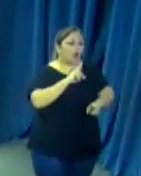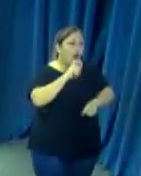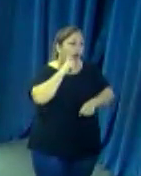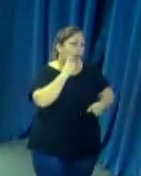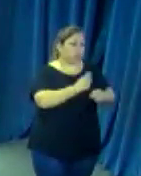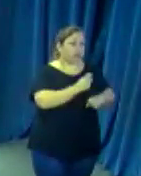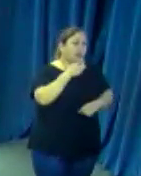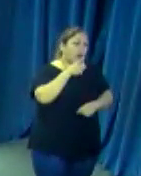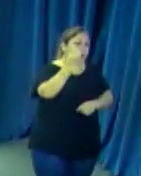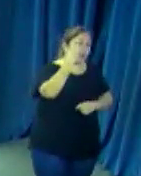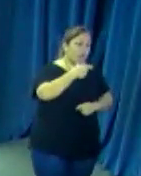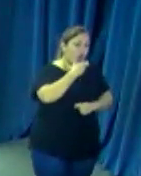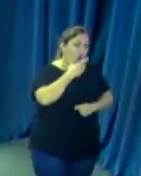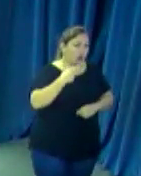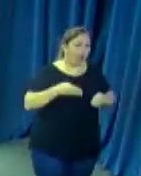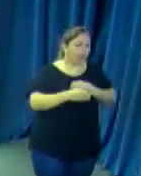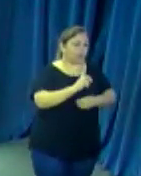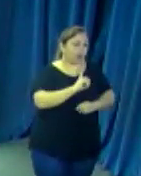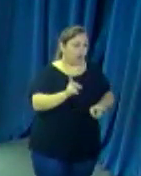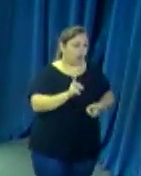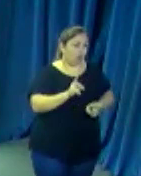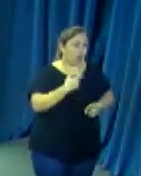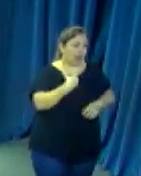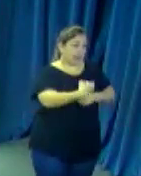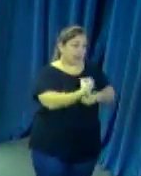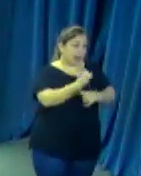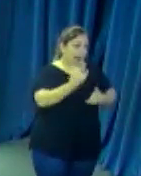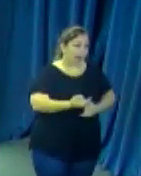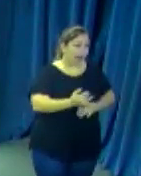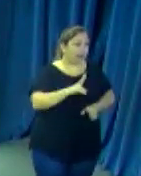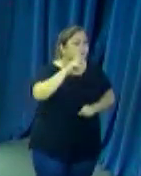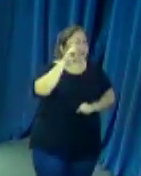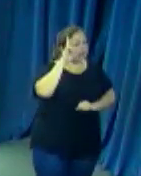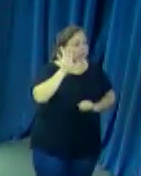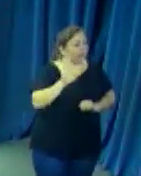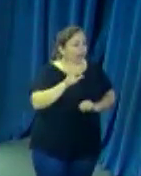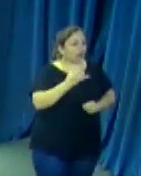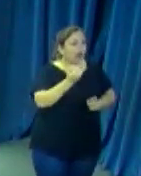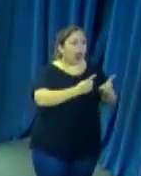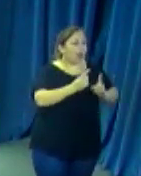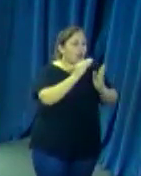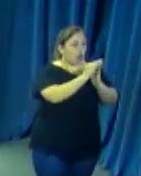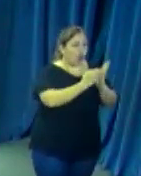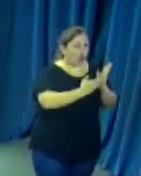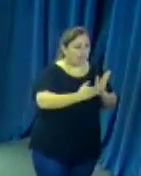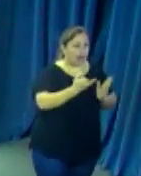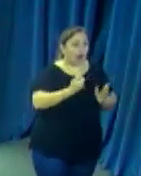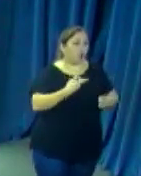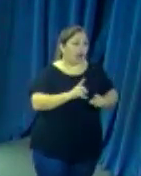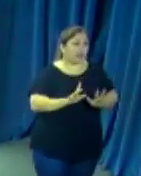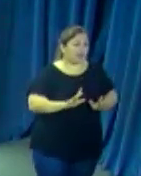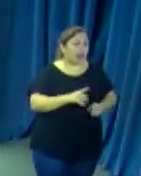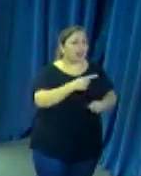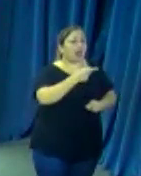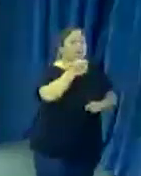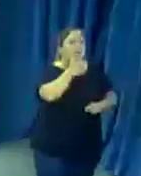rojo y hemos tenido cierta enseñanza del respeto de ciertas normas. Y no hace falta que haya